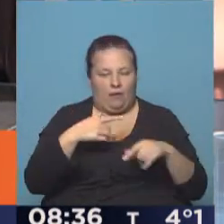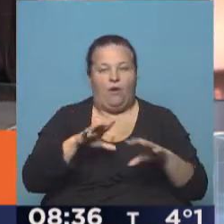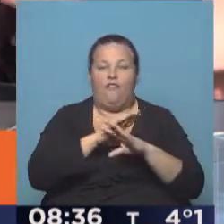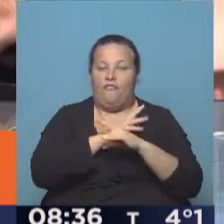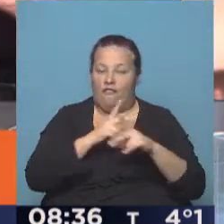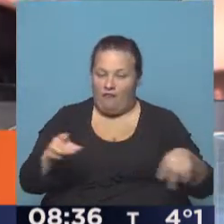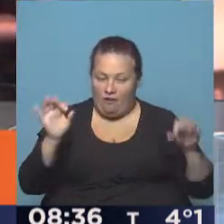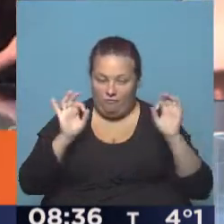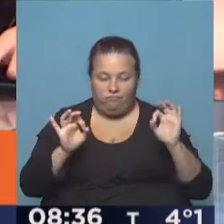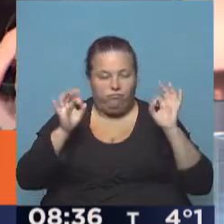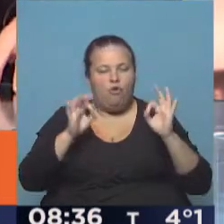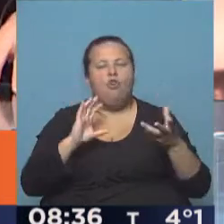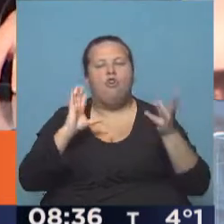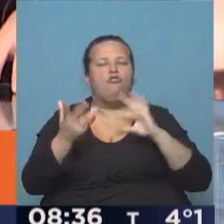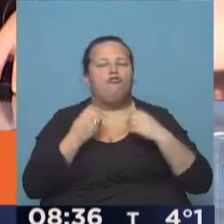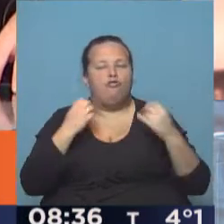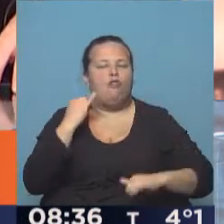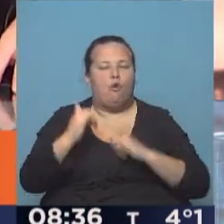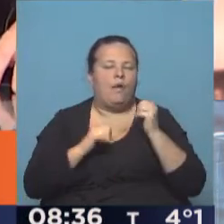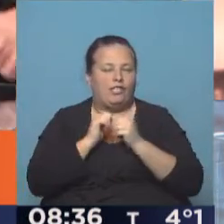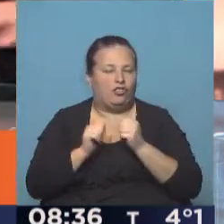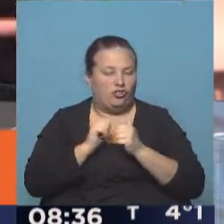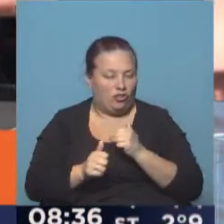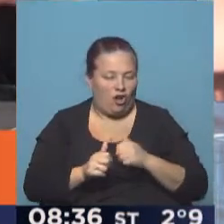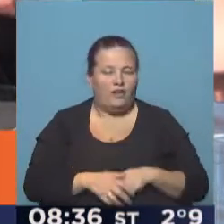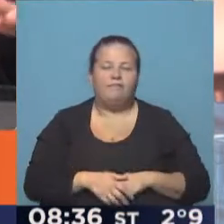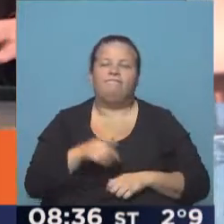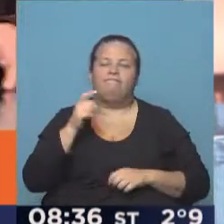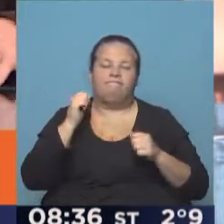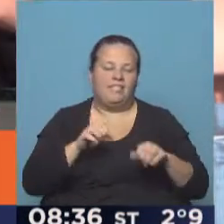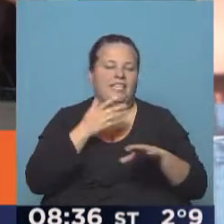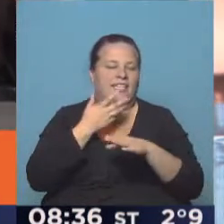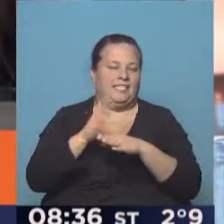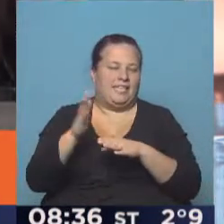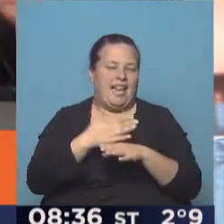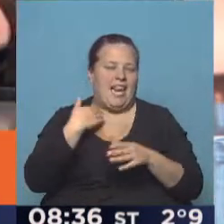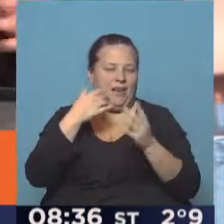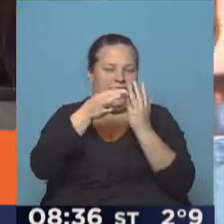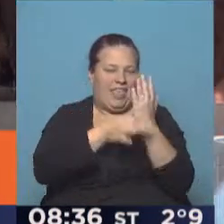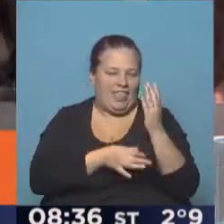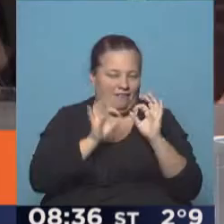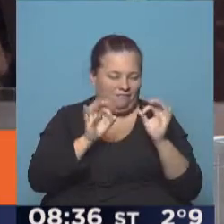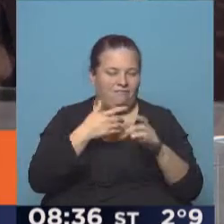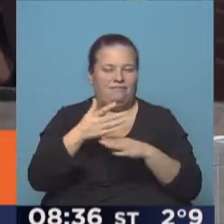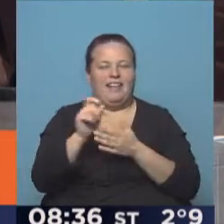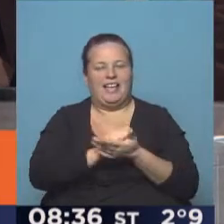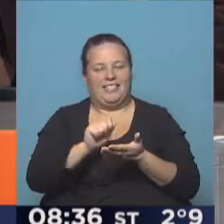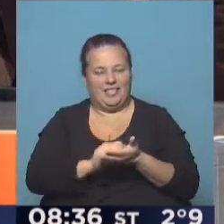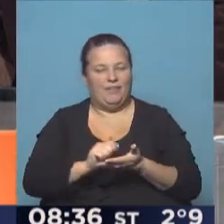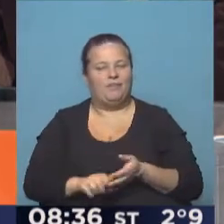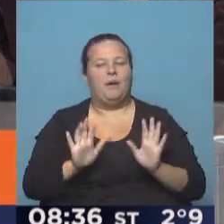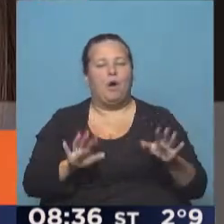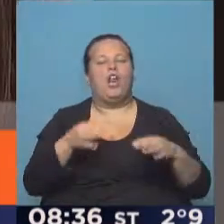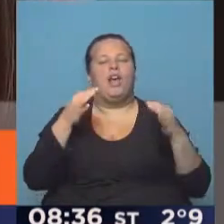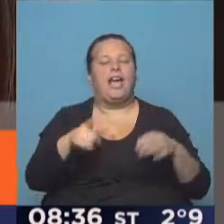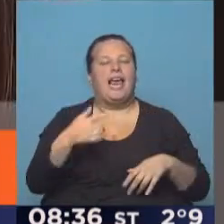que tenemos todo, definimos cómo vamos a contar esa historia. Y ahí nos dividimos el libro con el índice hecho y empezamos a escribir. Y